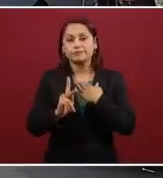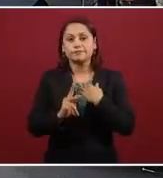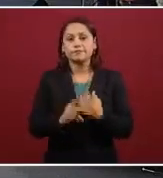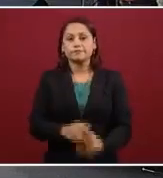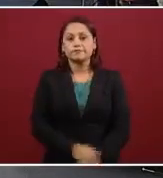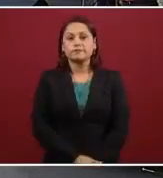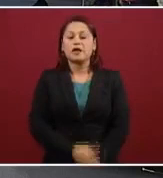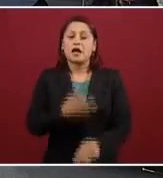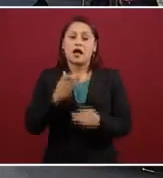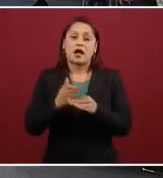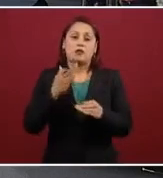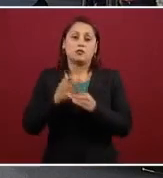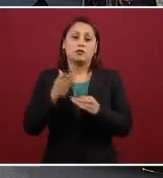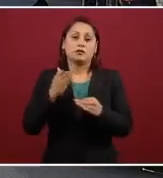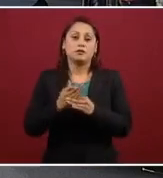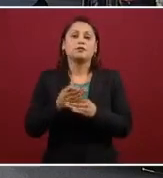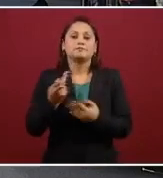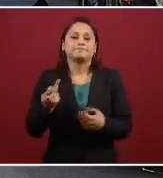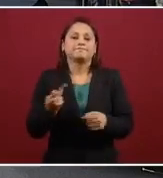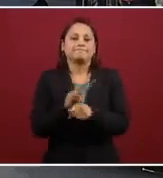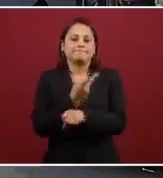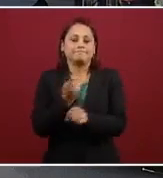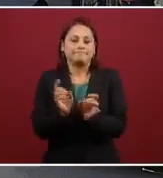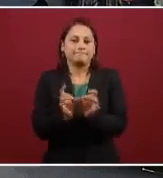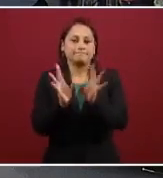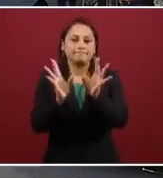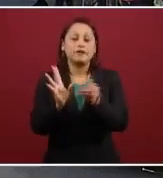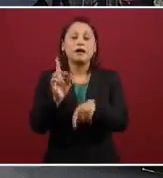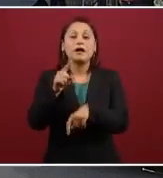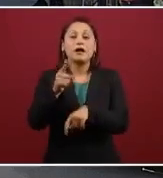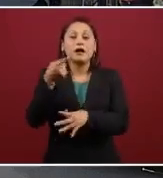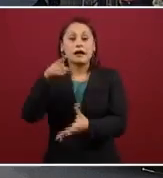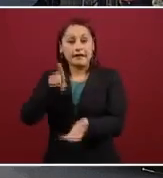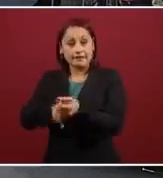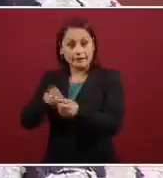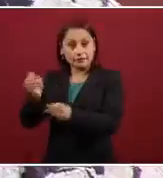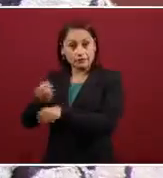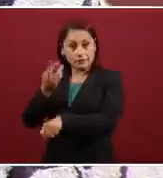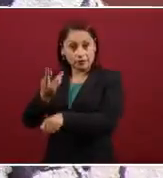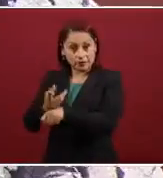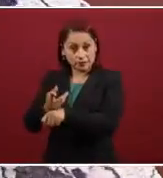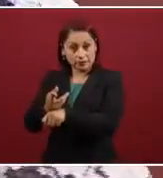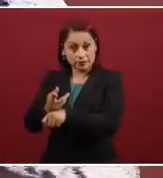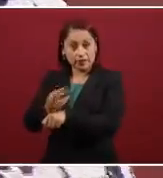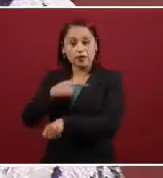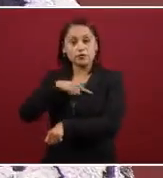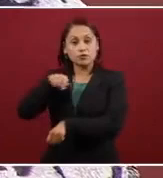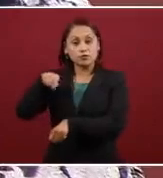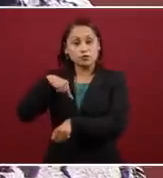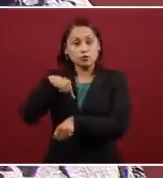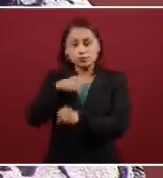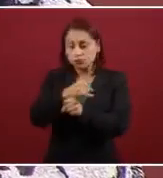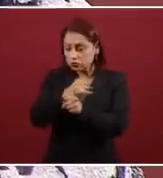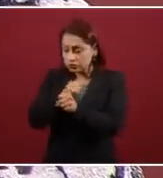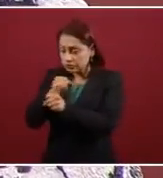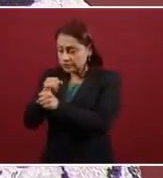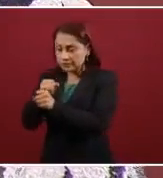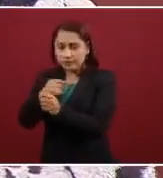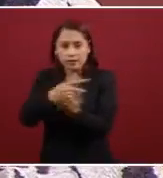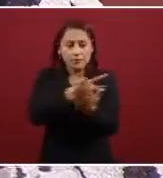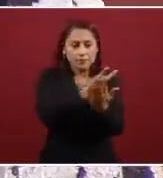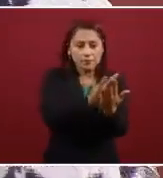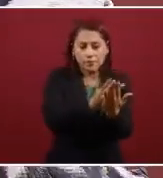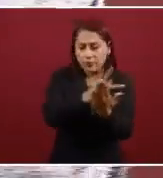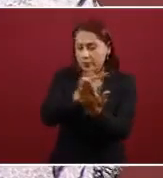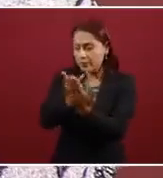esta recurrencia, también en la Secretaría nos hemos dado a la tarea de hacer una revisión de todos los programas de apoyo y